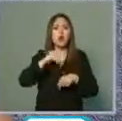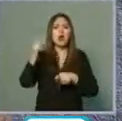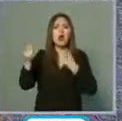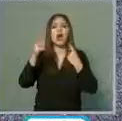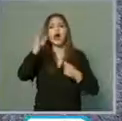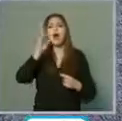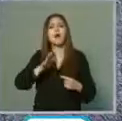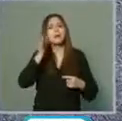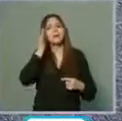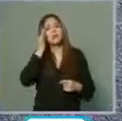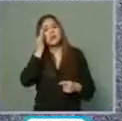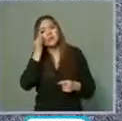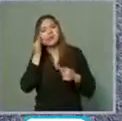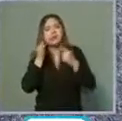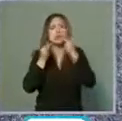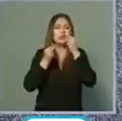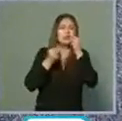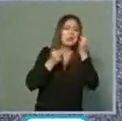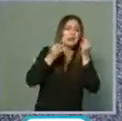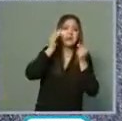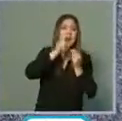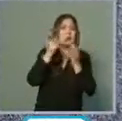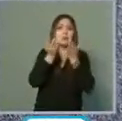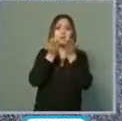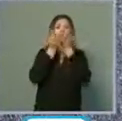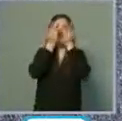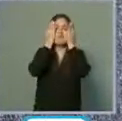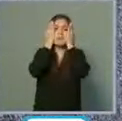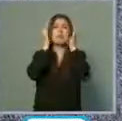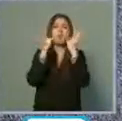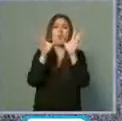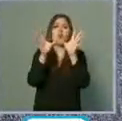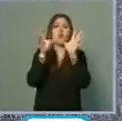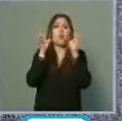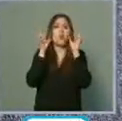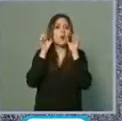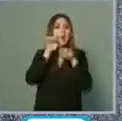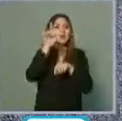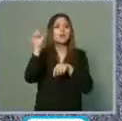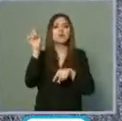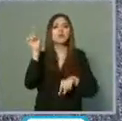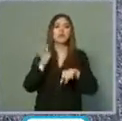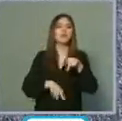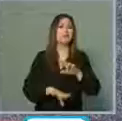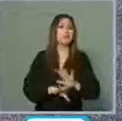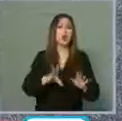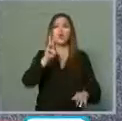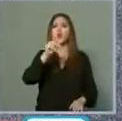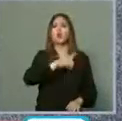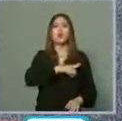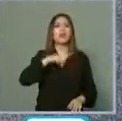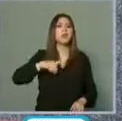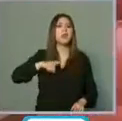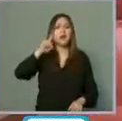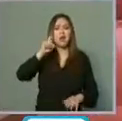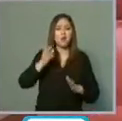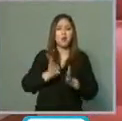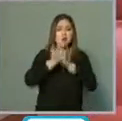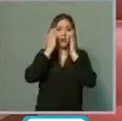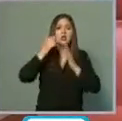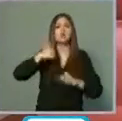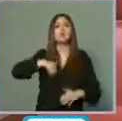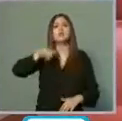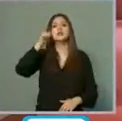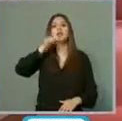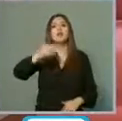y en lo que te la retirabas, aquí te la pones, dejas que se absorba y ya te la quitas sin ni problema. siquiera tienes que enjuagar ni nada, sobre todo yo la aplico en las